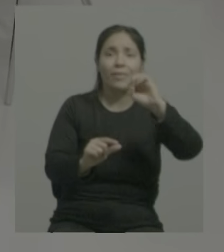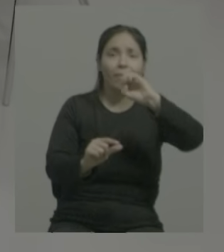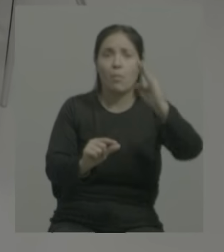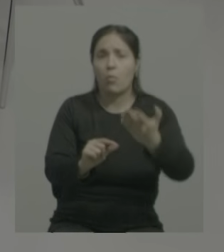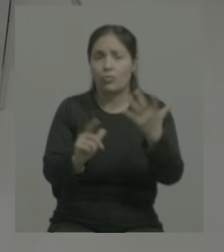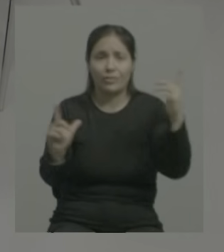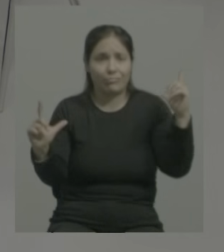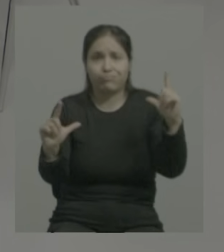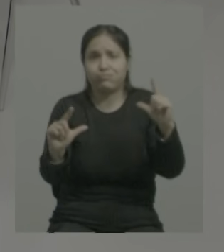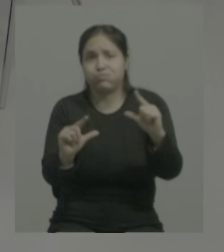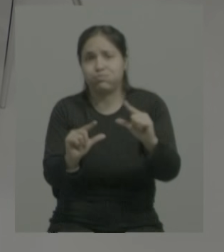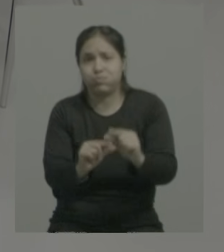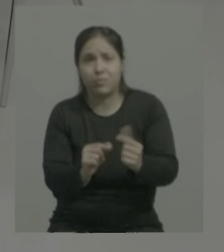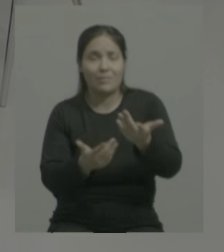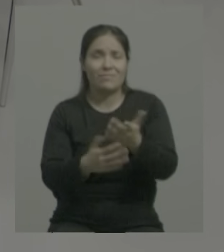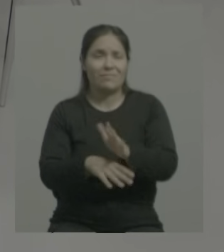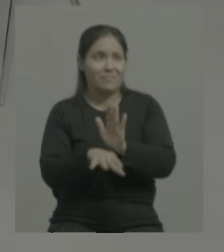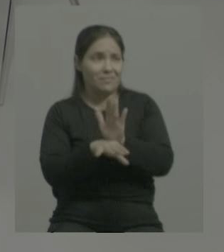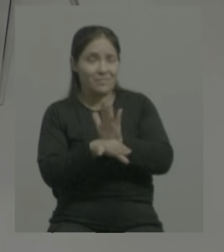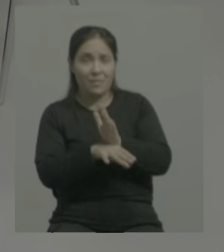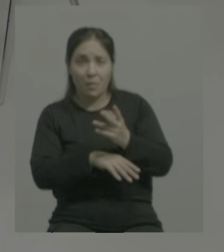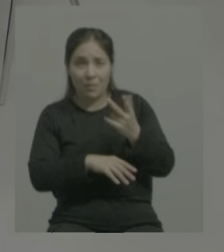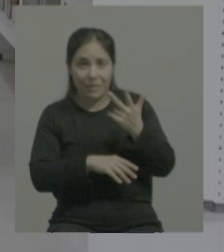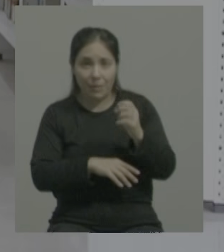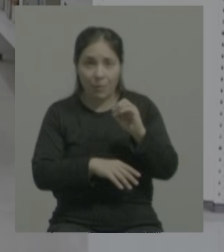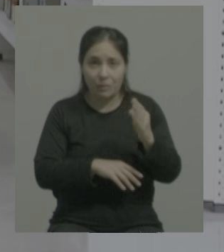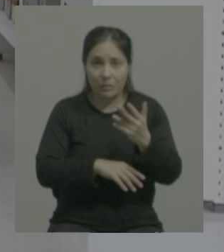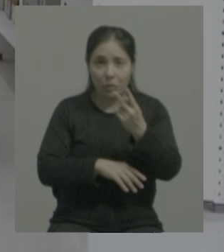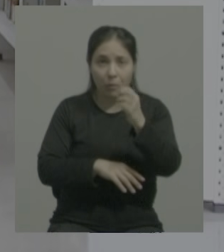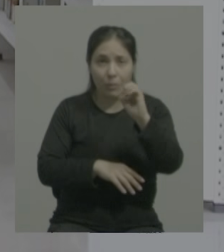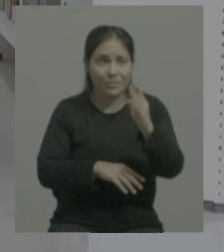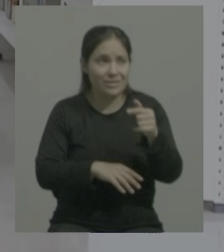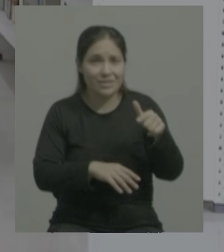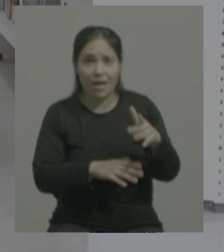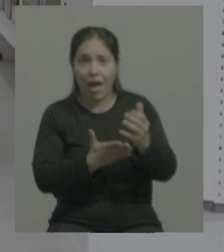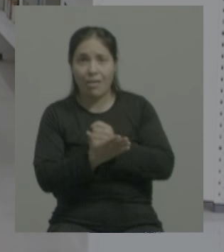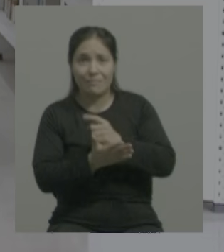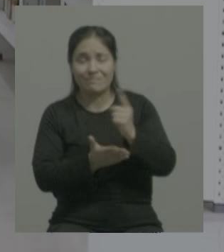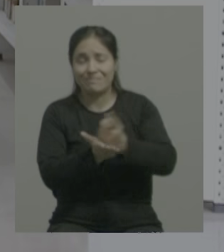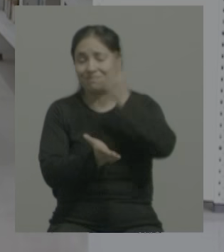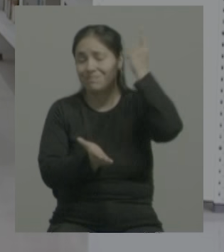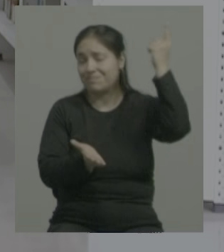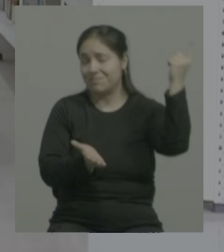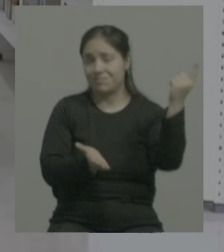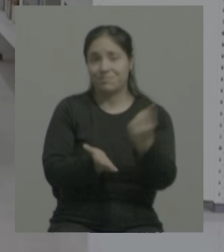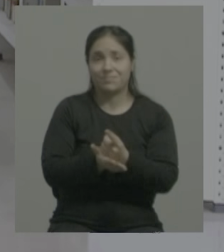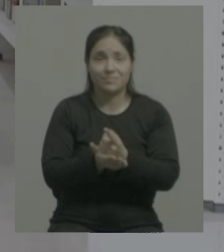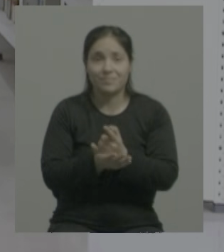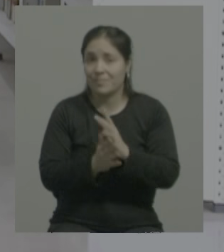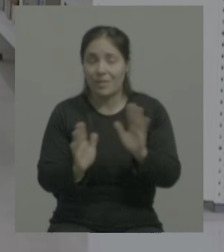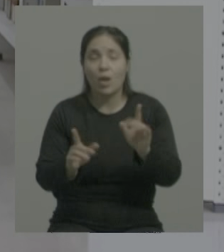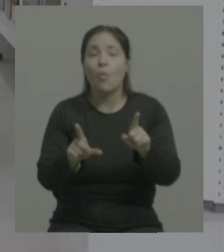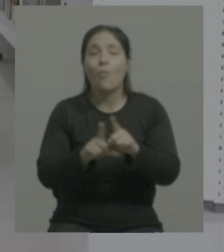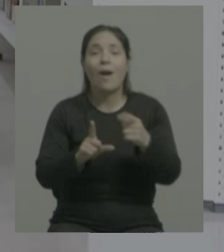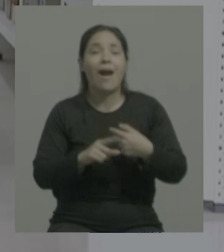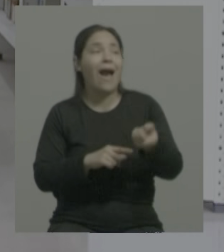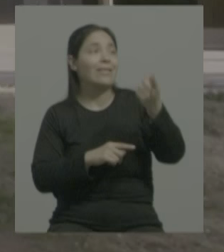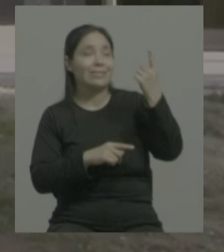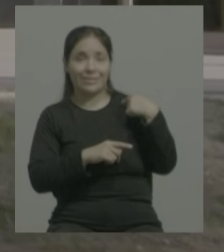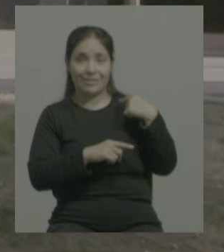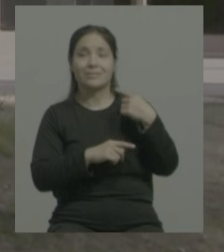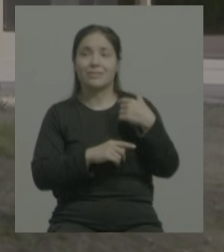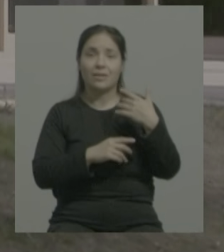Entonces, obviamente que nos parece totalmente imposible aceptar una oferta, ni siquiera como han pasado en otras oportunidades, que